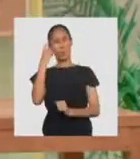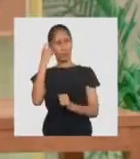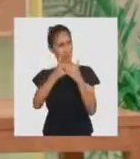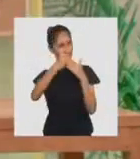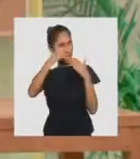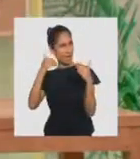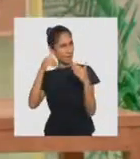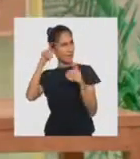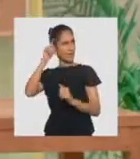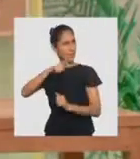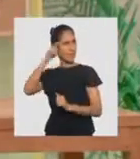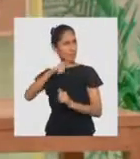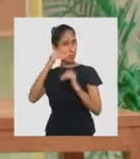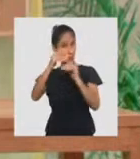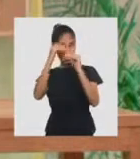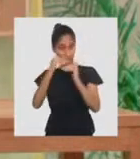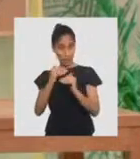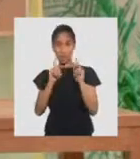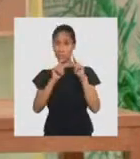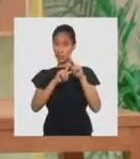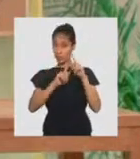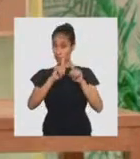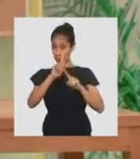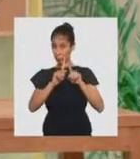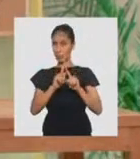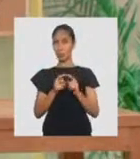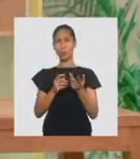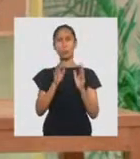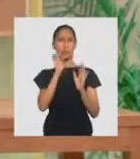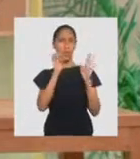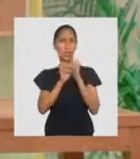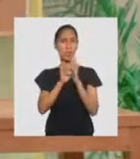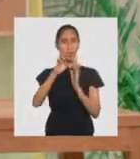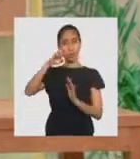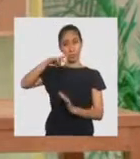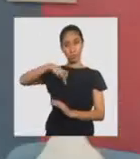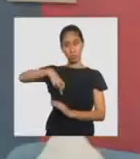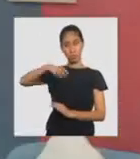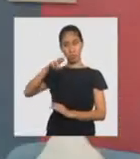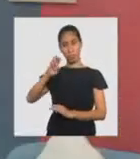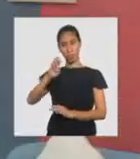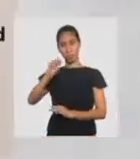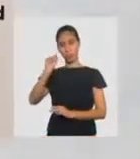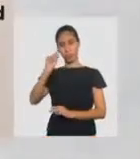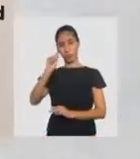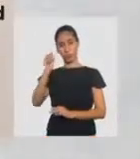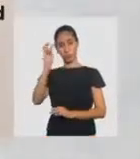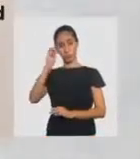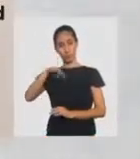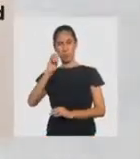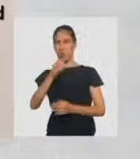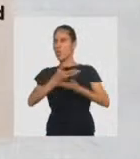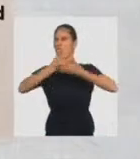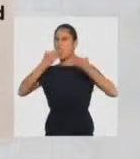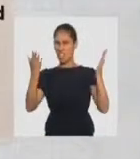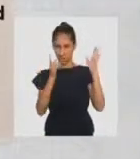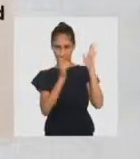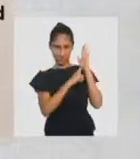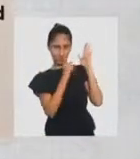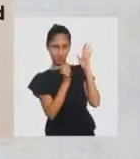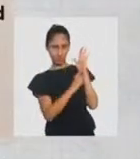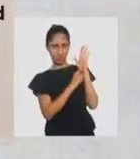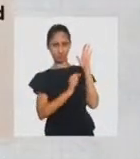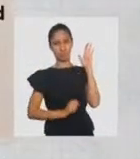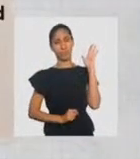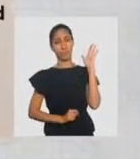el problema, necesitamos algunas definiciones. Por ejemplo, ¿qué es un préstamo? Préstamo. Es la operación